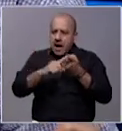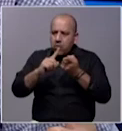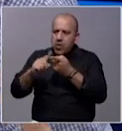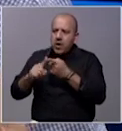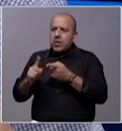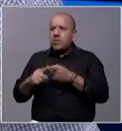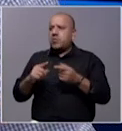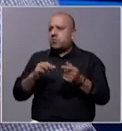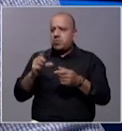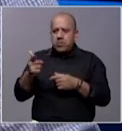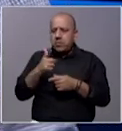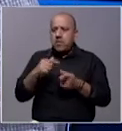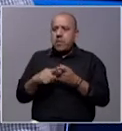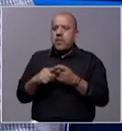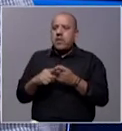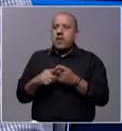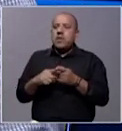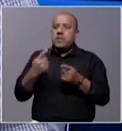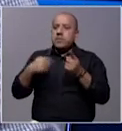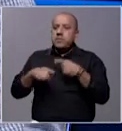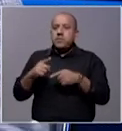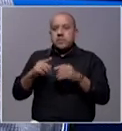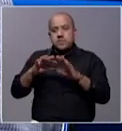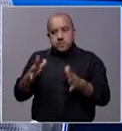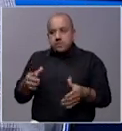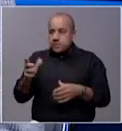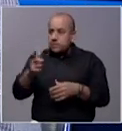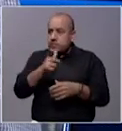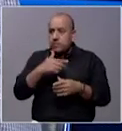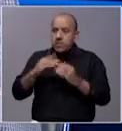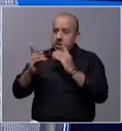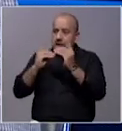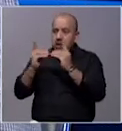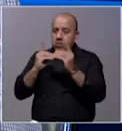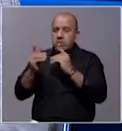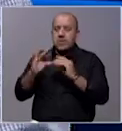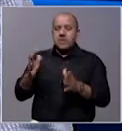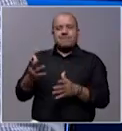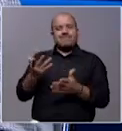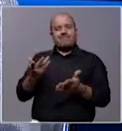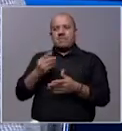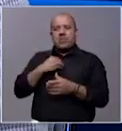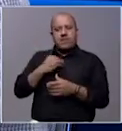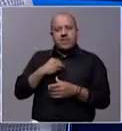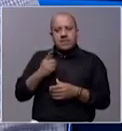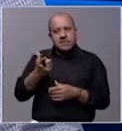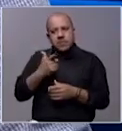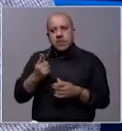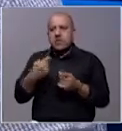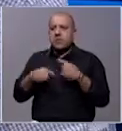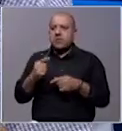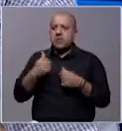de conversar con la oposición y yo creo que cuando se pierde el diálogo y se pierde la negociación se genera la desconfianza y eso no le hace bien a nadie